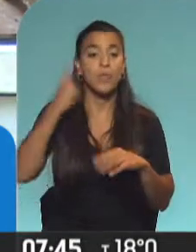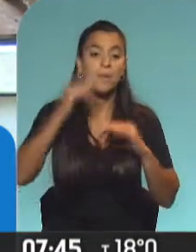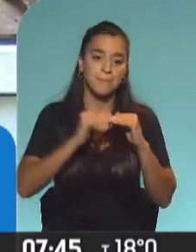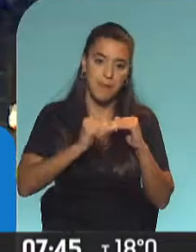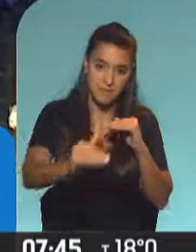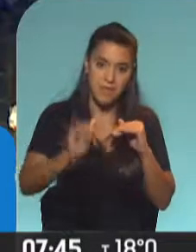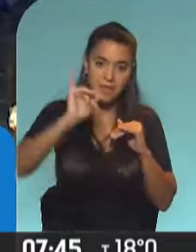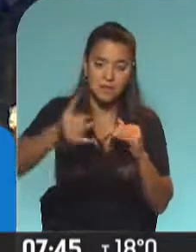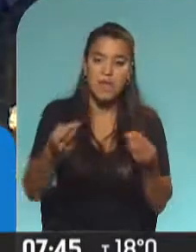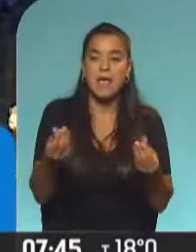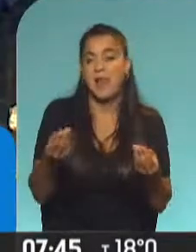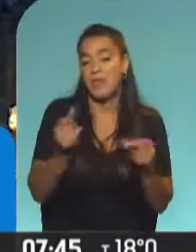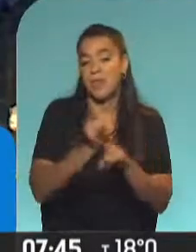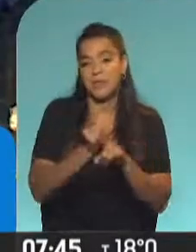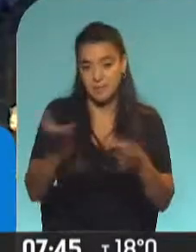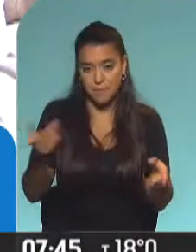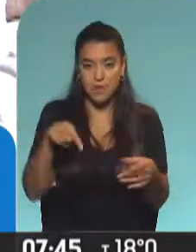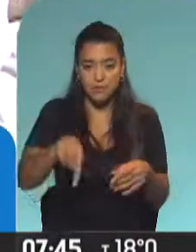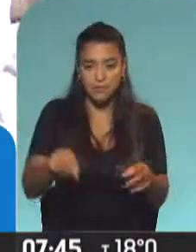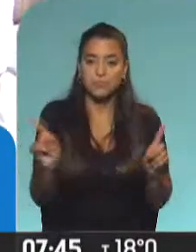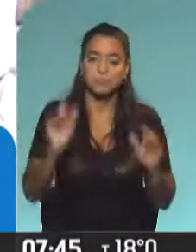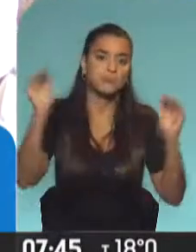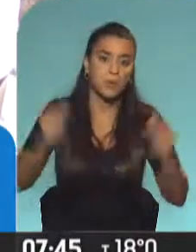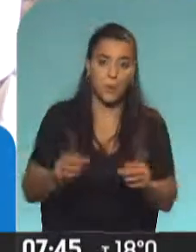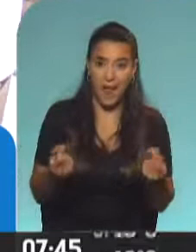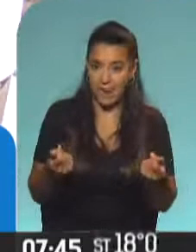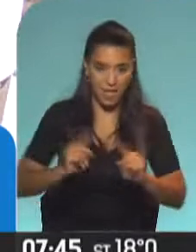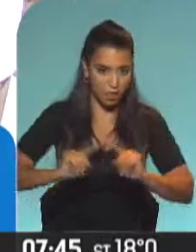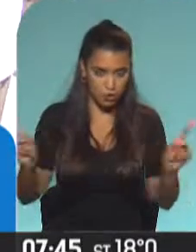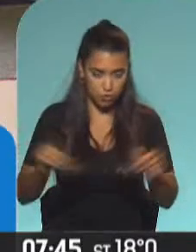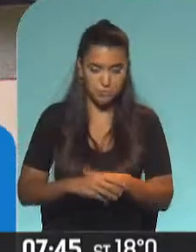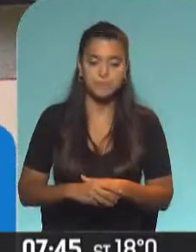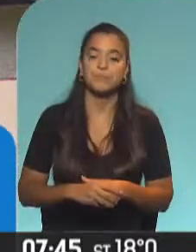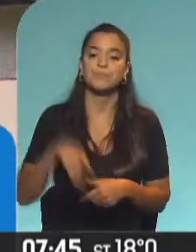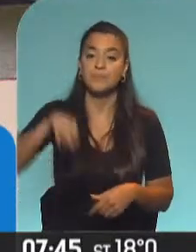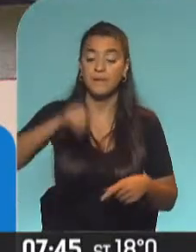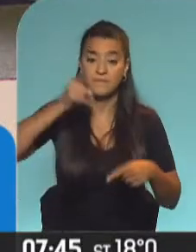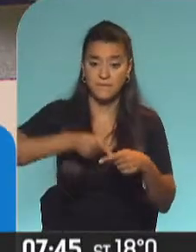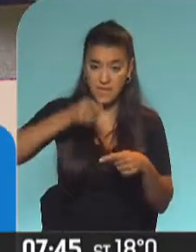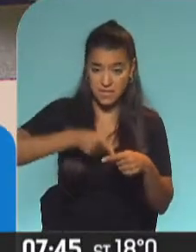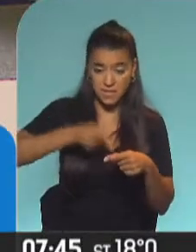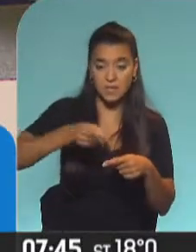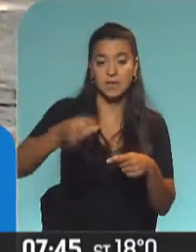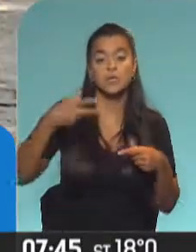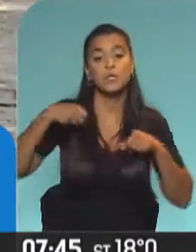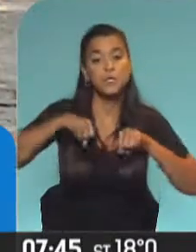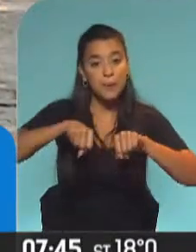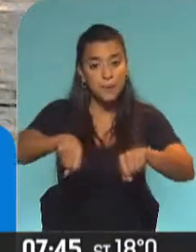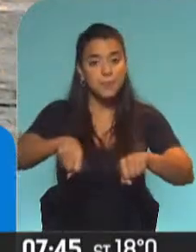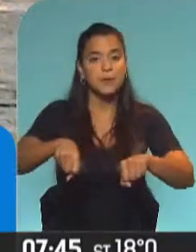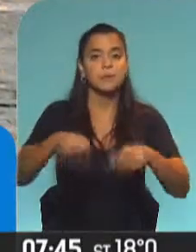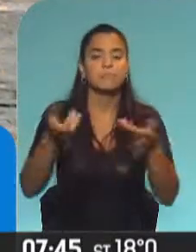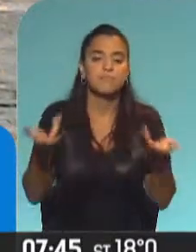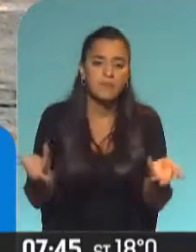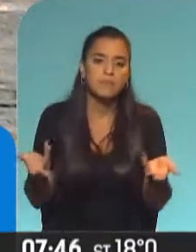siempre la calidad de siempre. Eso es lo que no bajamos nunca. En estas fiestas, donde los supermercados son